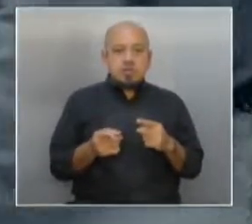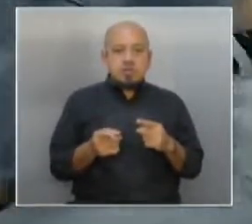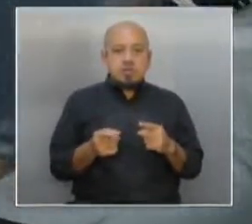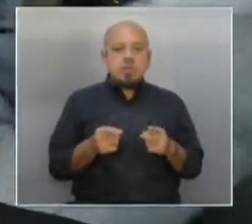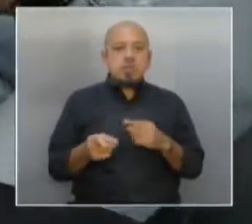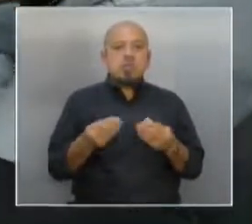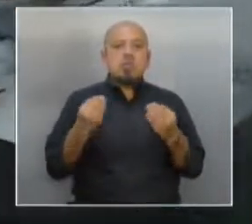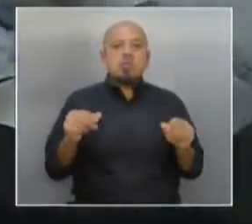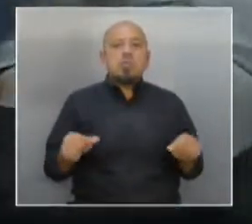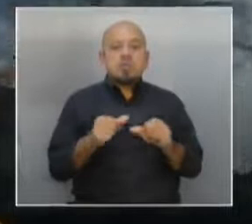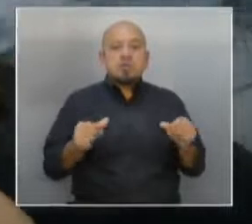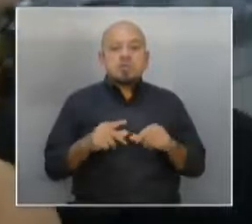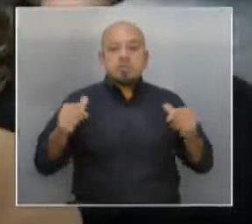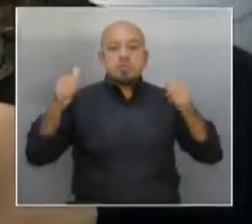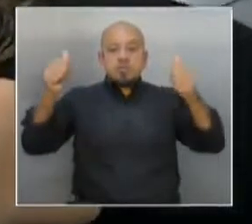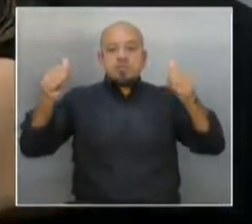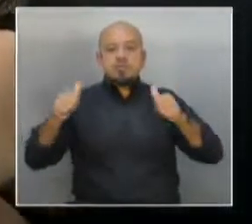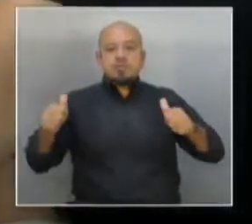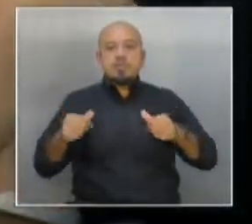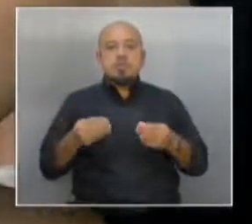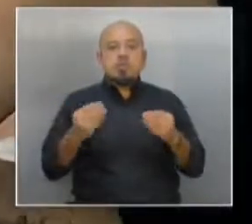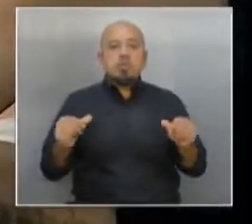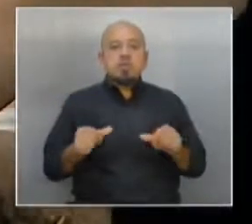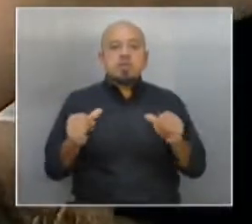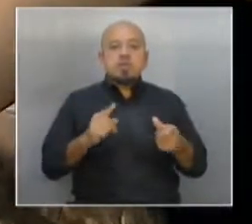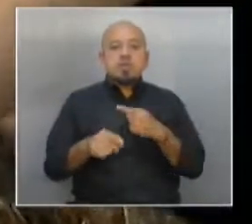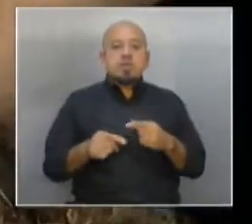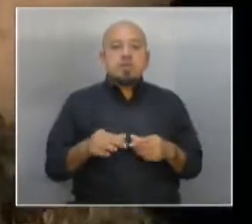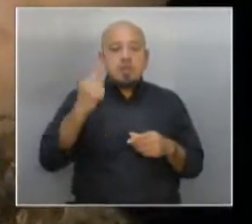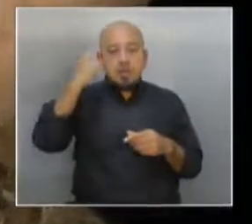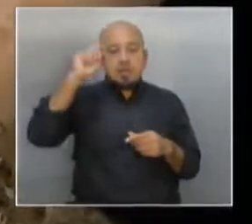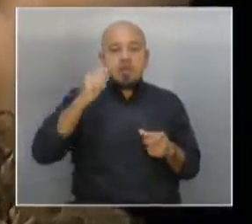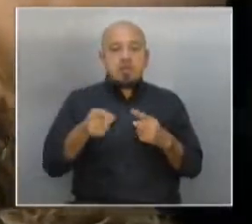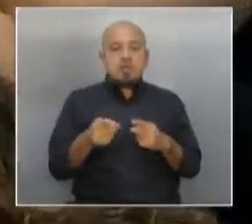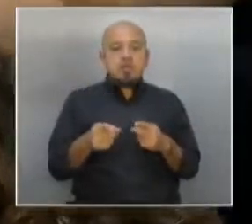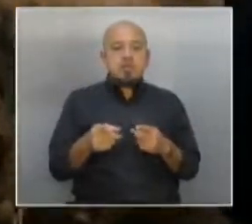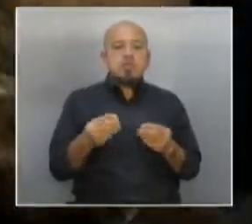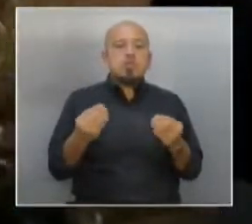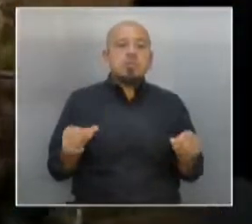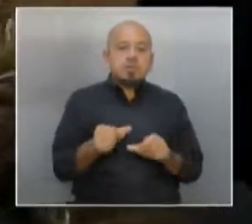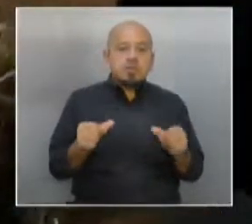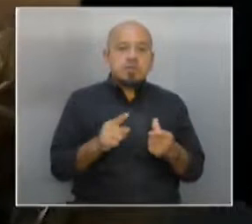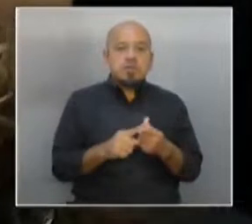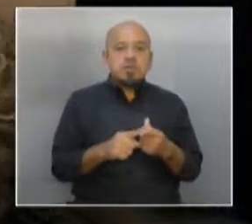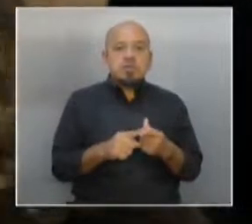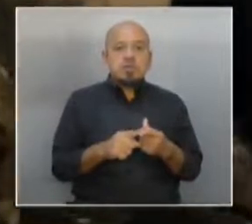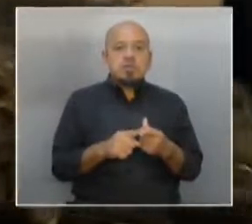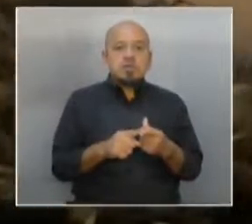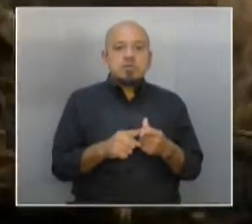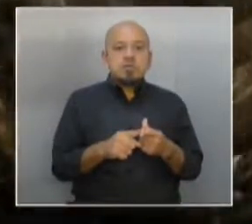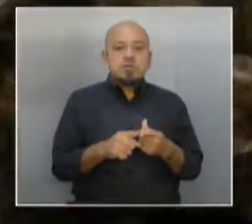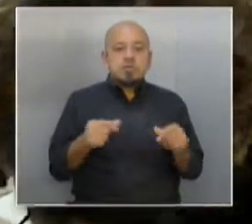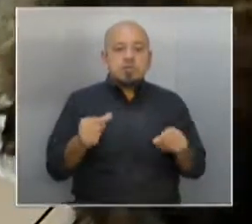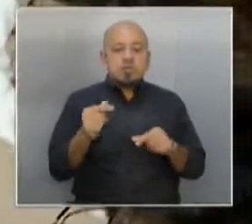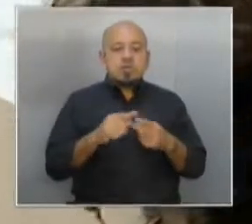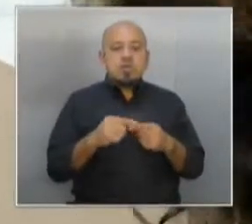cómo hacer un cartel, cómo llegar al concepto del cartel, la idea de desde dónde partimos, cómo hacer llegar este